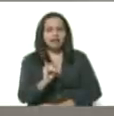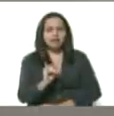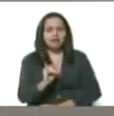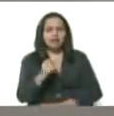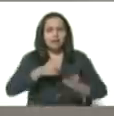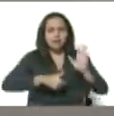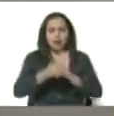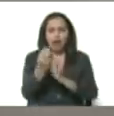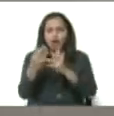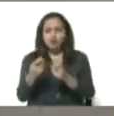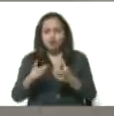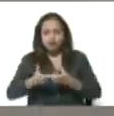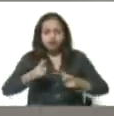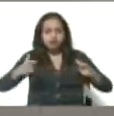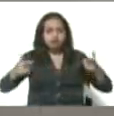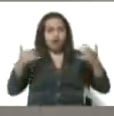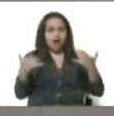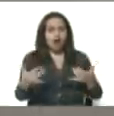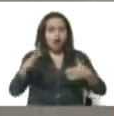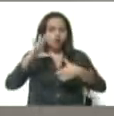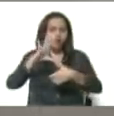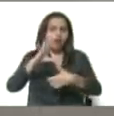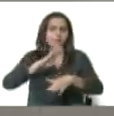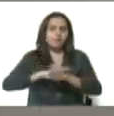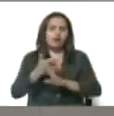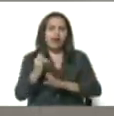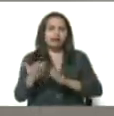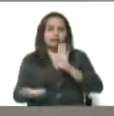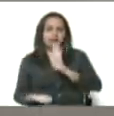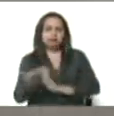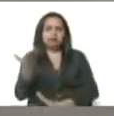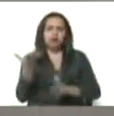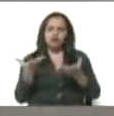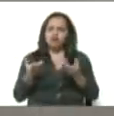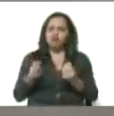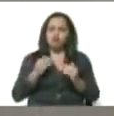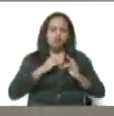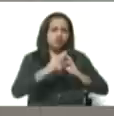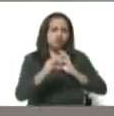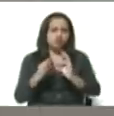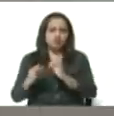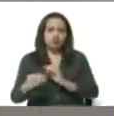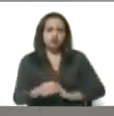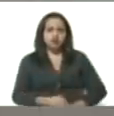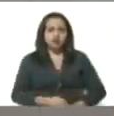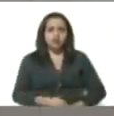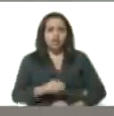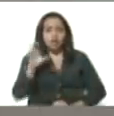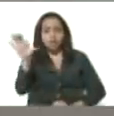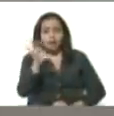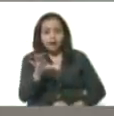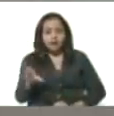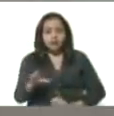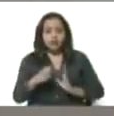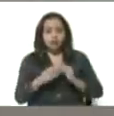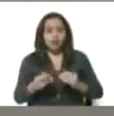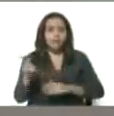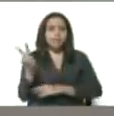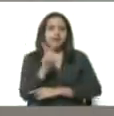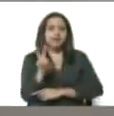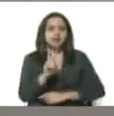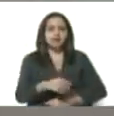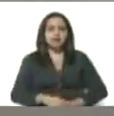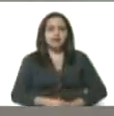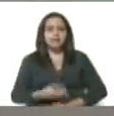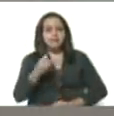del huracán en este momento, porque presenta un crecimiento exponencial en todos sus países. Y Venezuela,